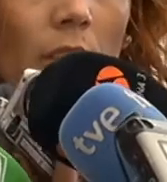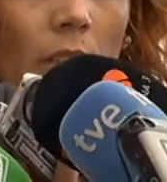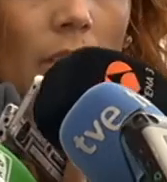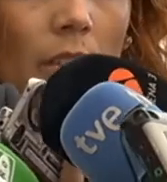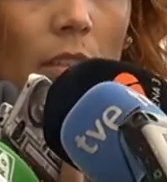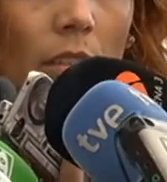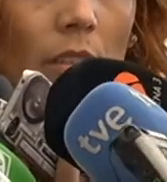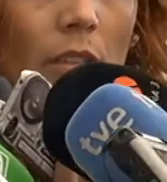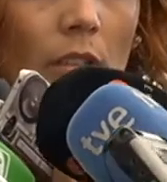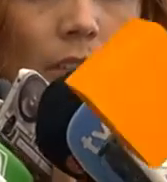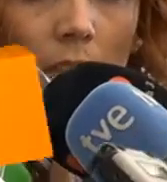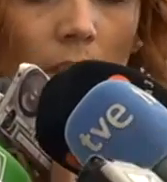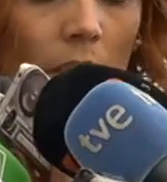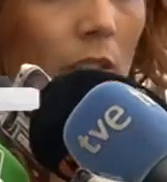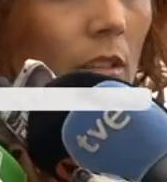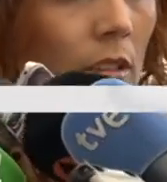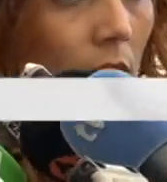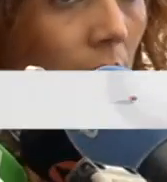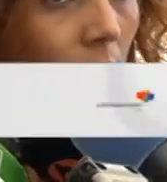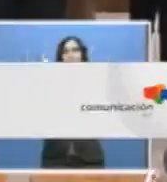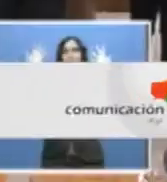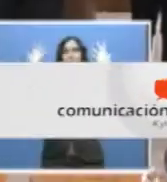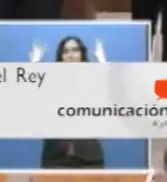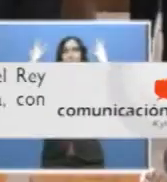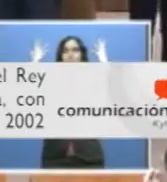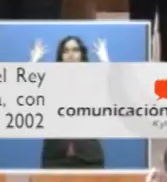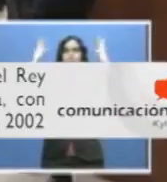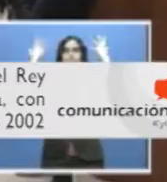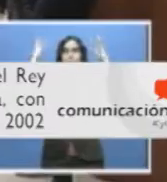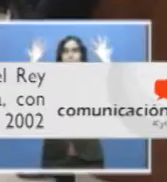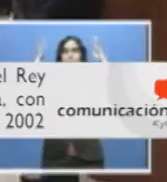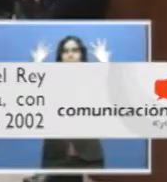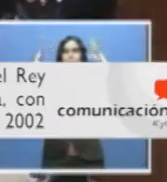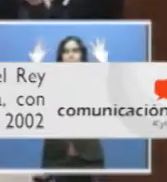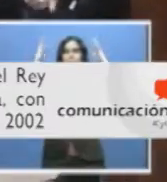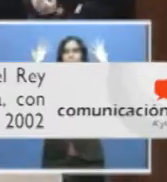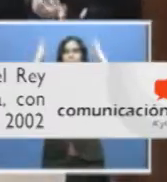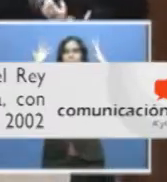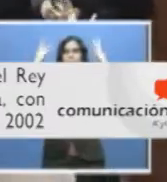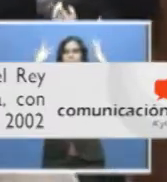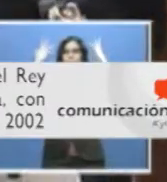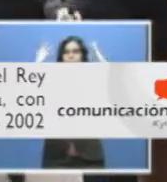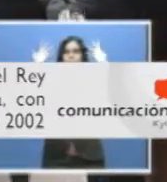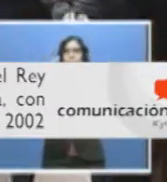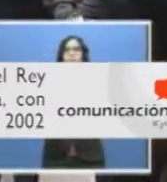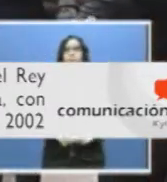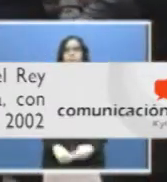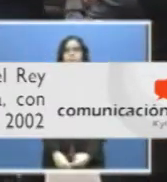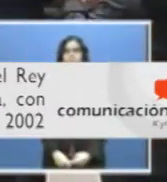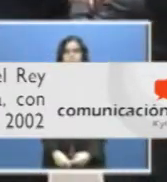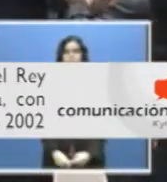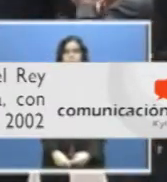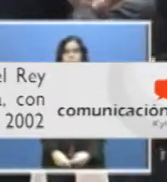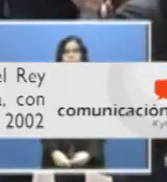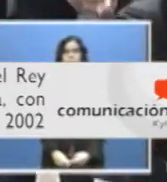30 o más de 30 años de modelo autonómico el modelo autonómico constitucional durante el acto se ha hecho entrega de la medalla de oro de las cortes